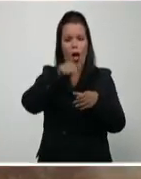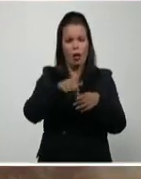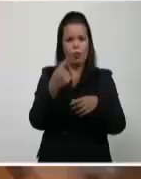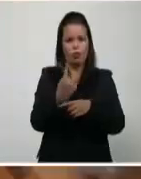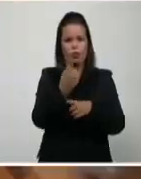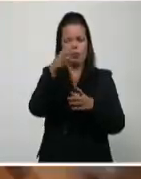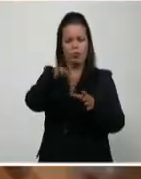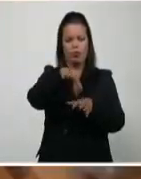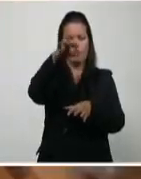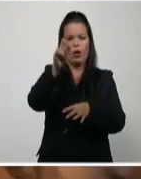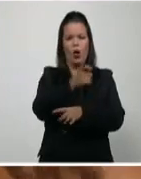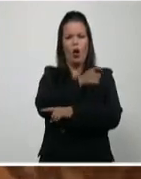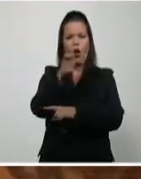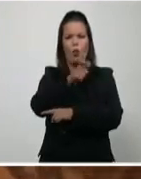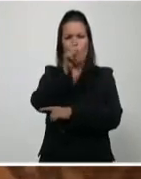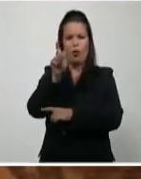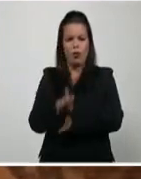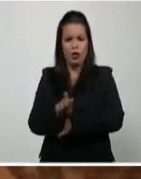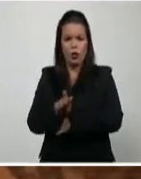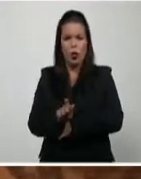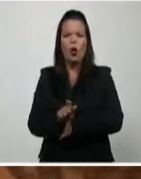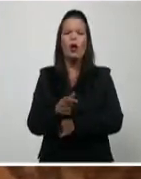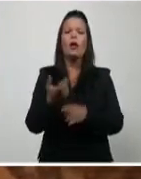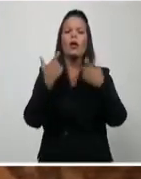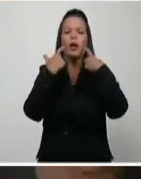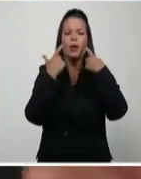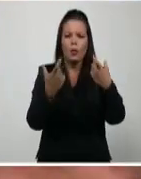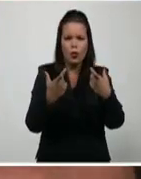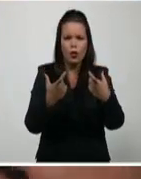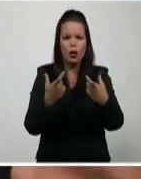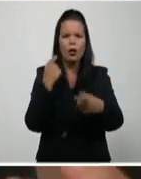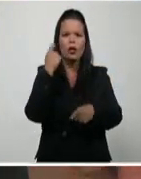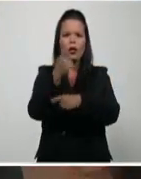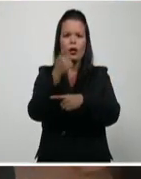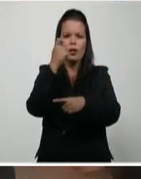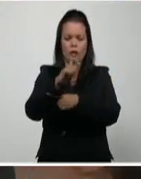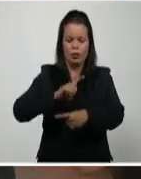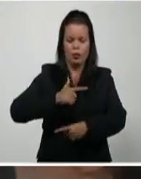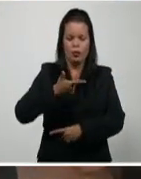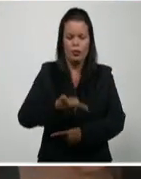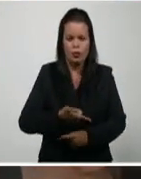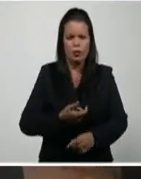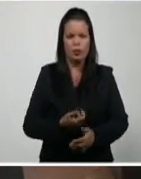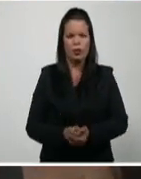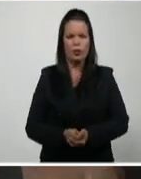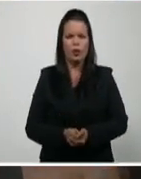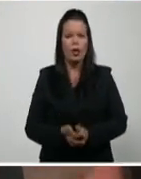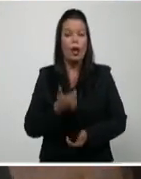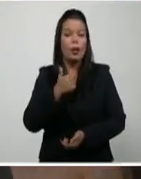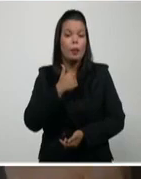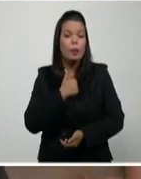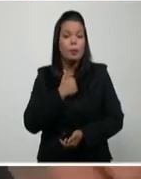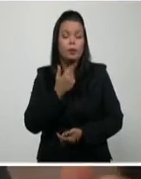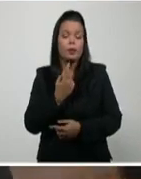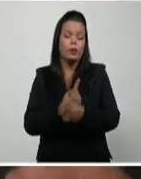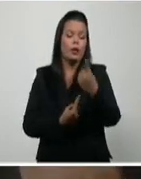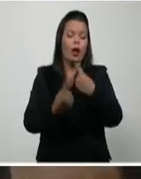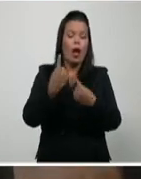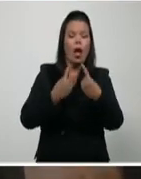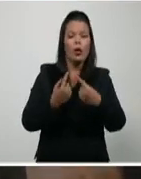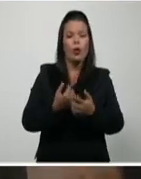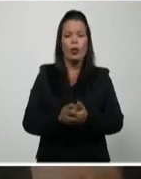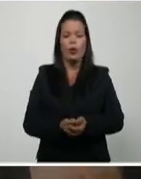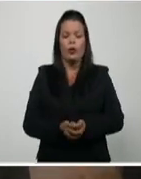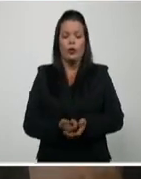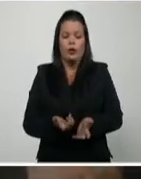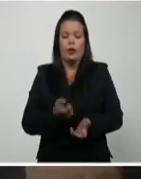Maceo, destacado creador de las artes visuales. Y para mí fue como una suerte de reto el lograr que ellos se